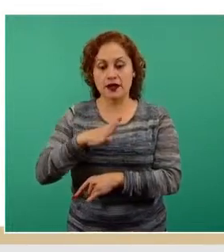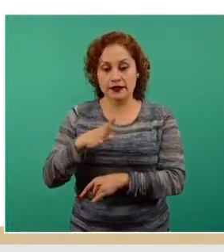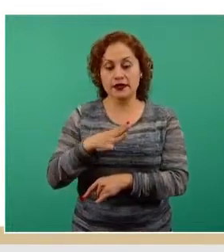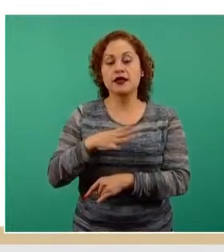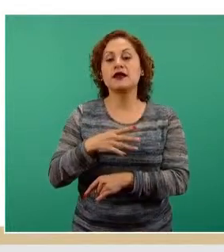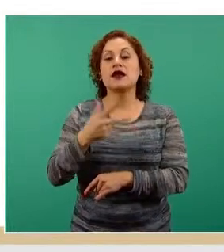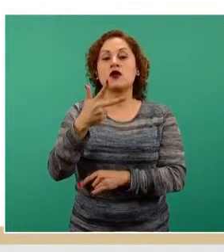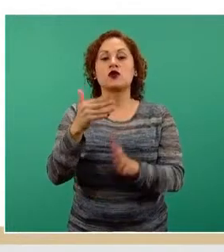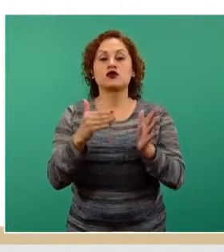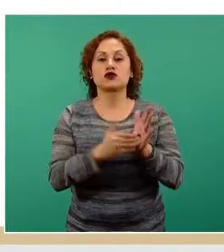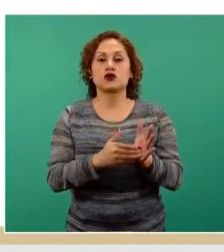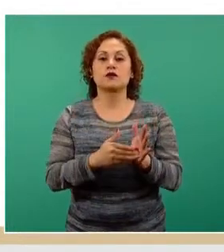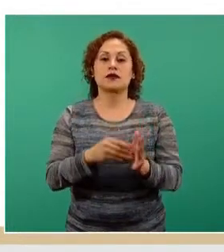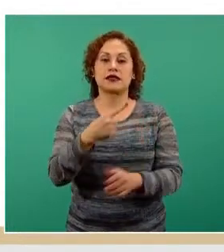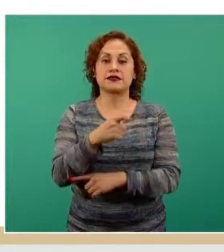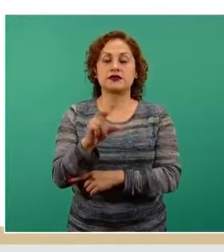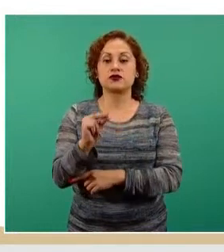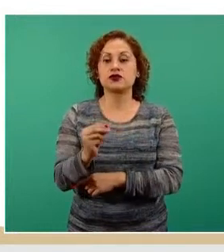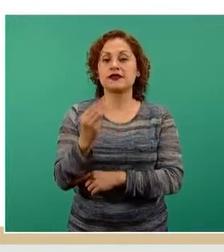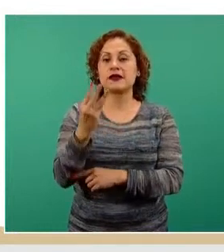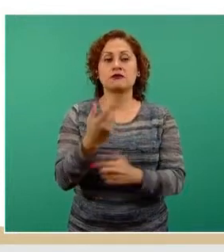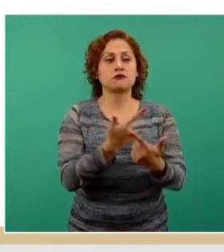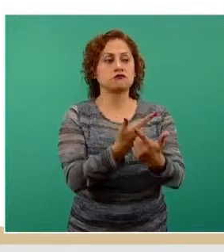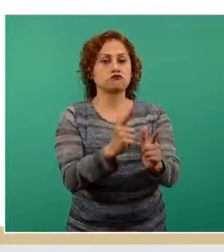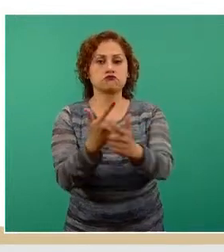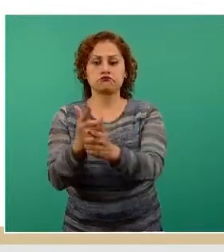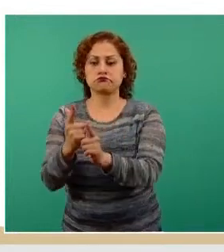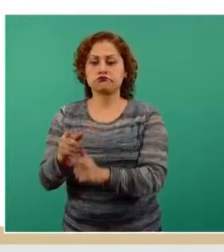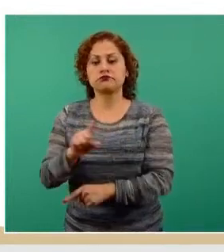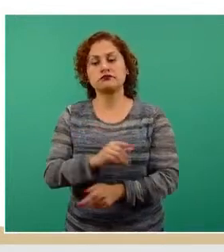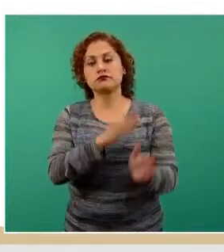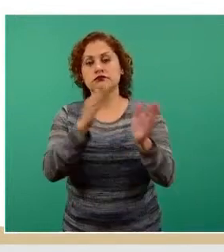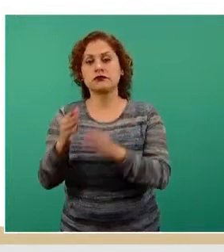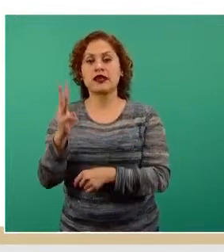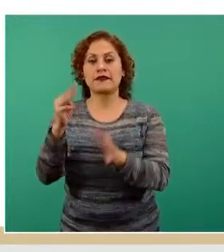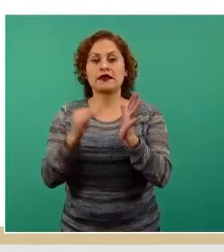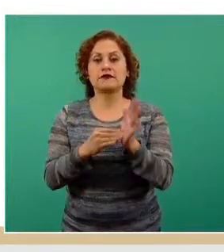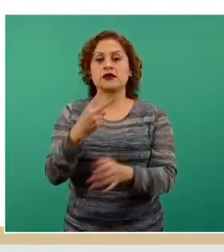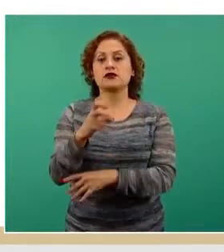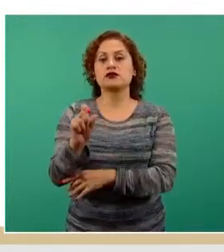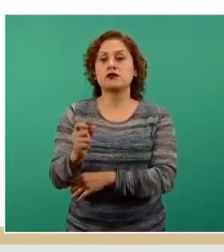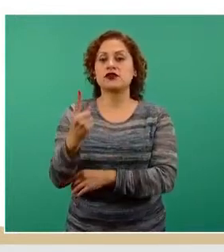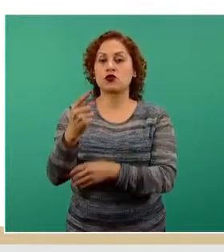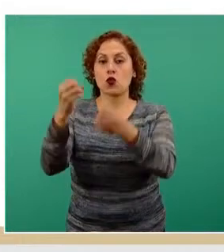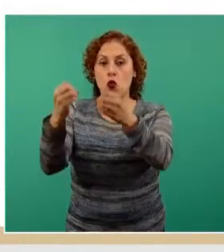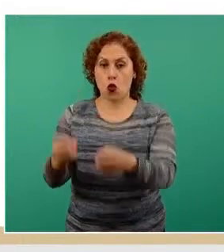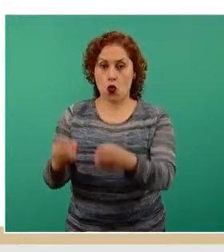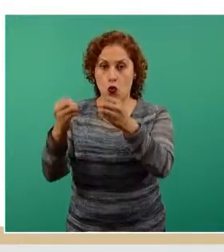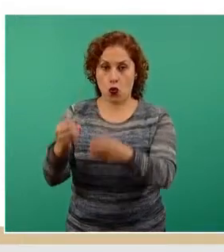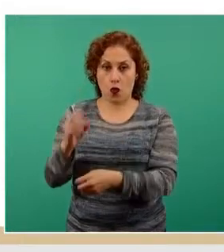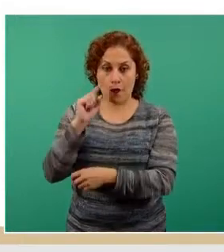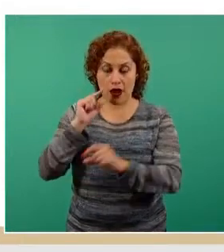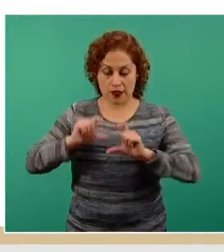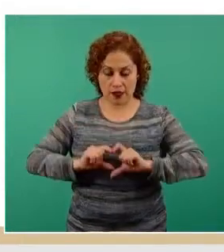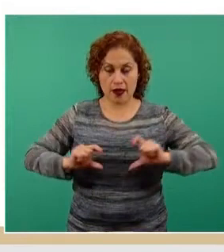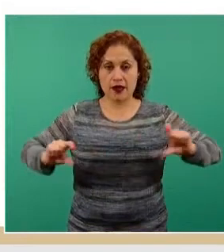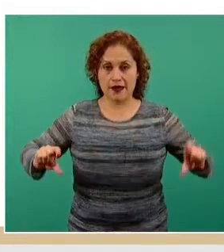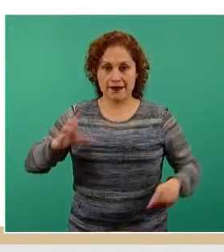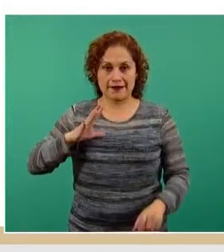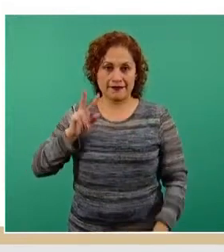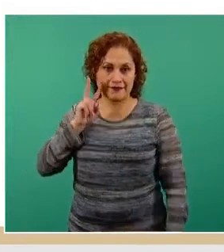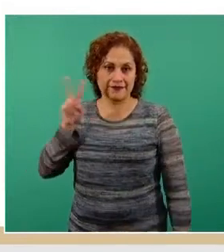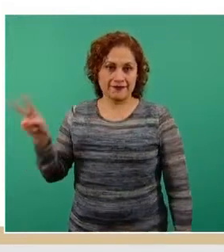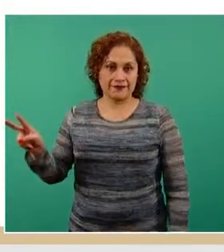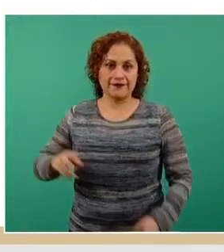8.183 camas disponibles y 3.221 camas ocupadas, que son estas camas ocupadas